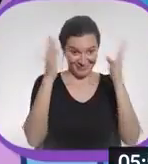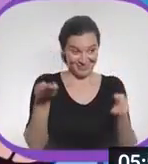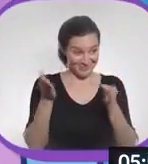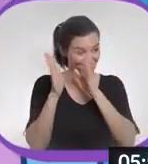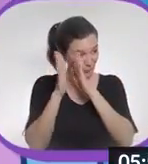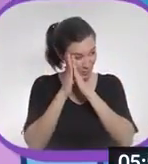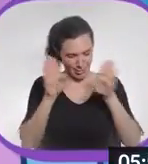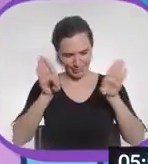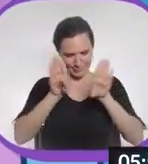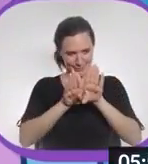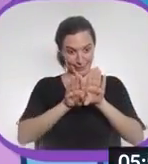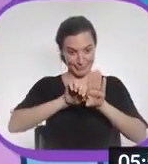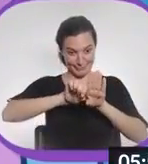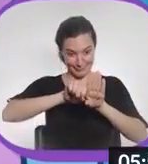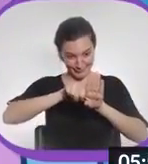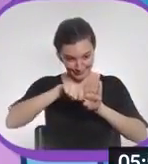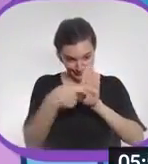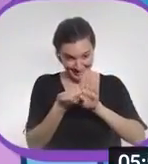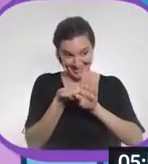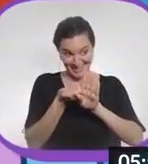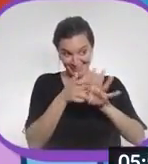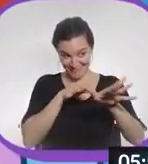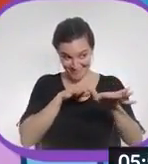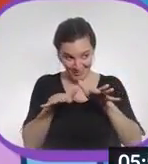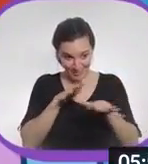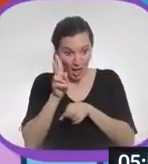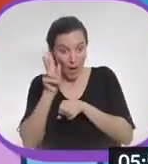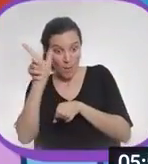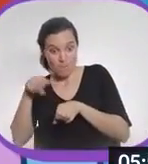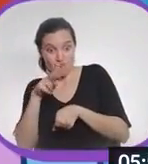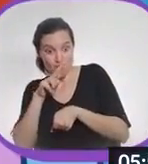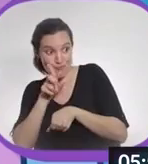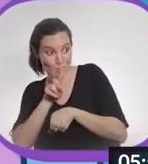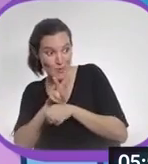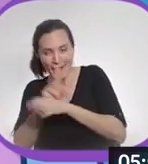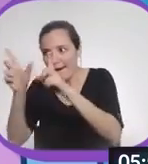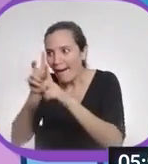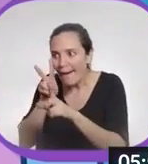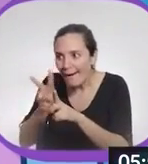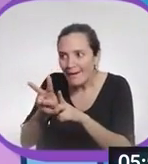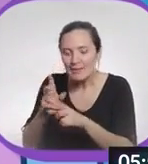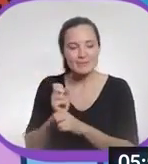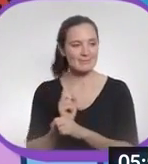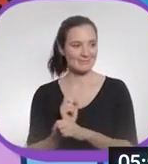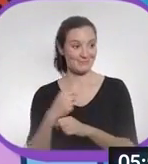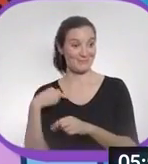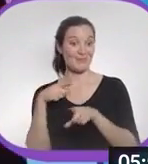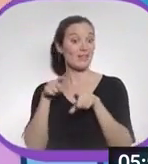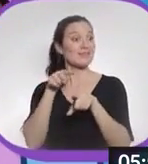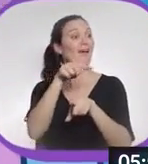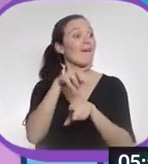tejón rabioso mientras su niñera ve las amas de casa de Dimmesdale. ¡Adoro a Debbie, la furiosa malcriada! ¡Es mi modelo a seguir!